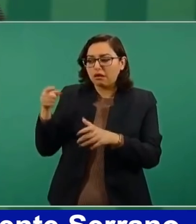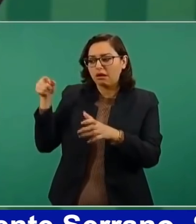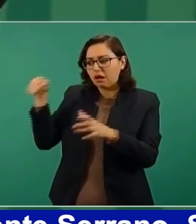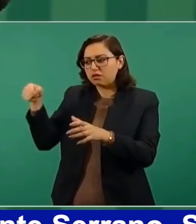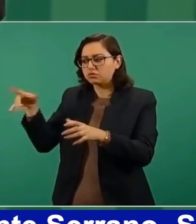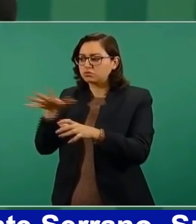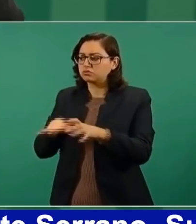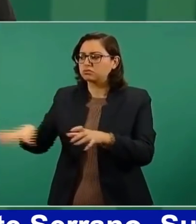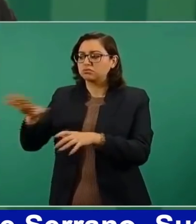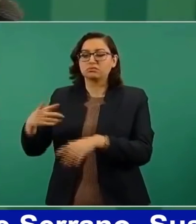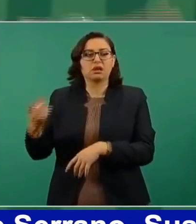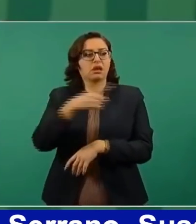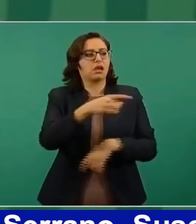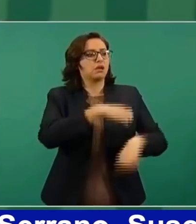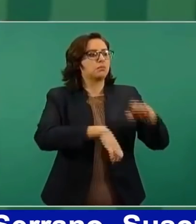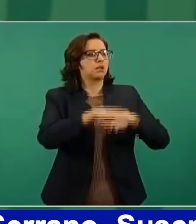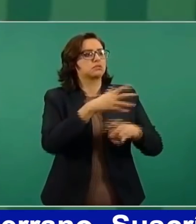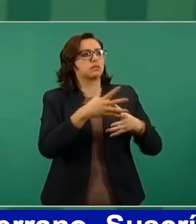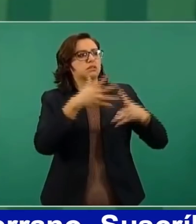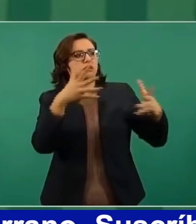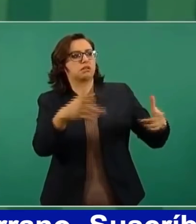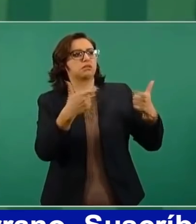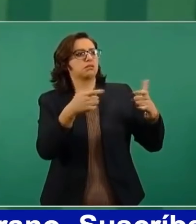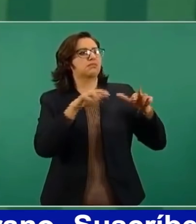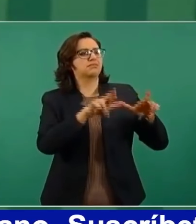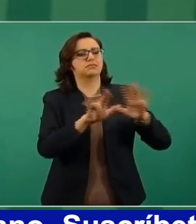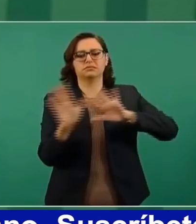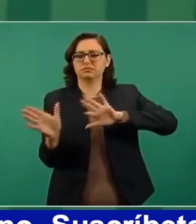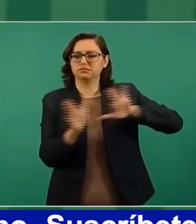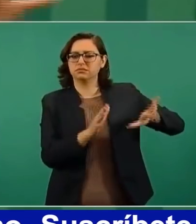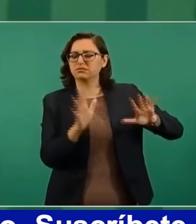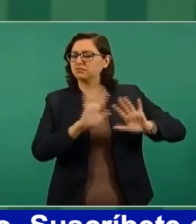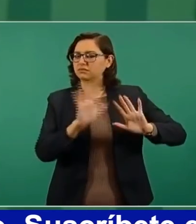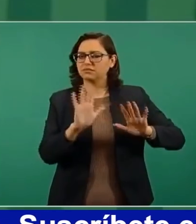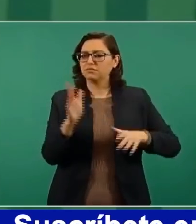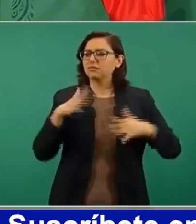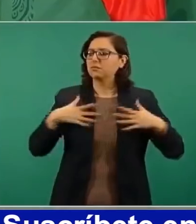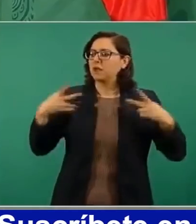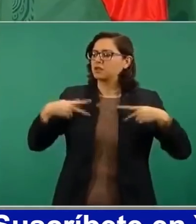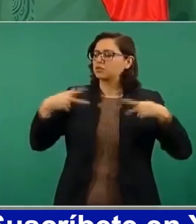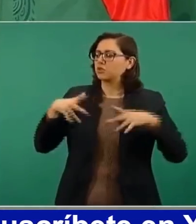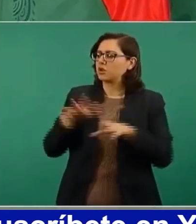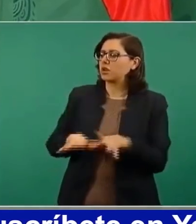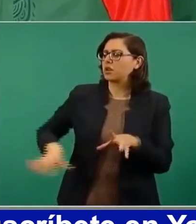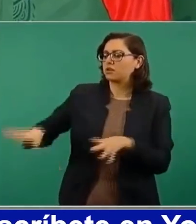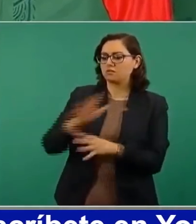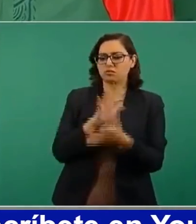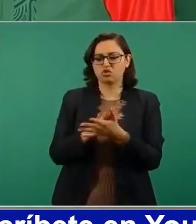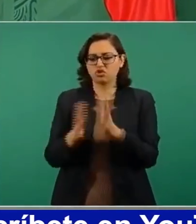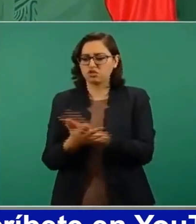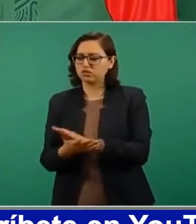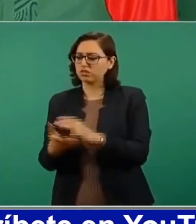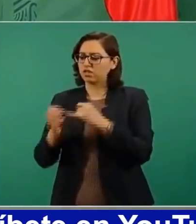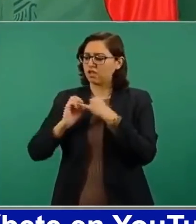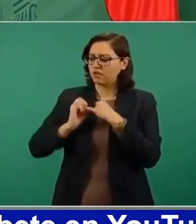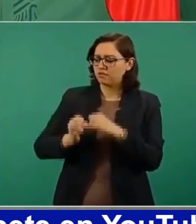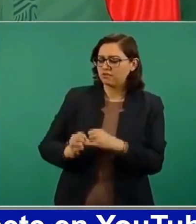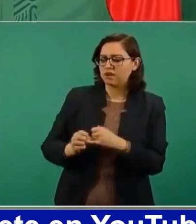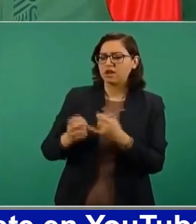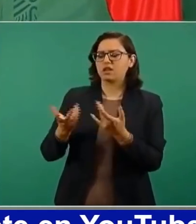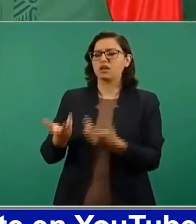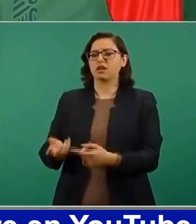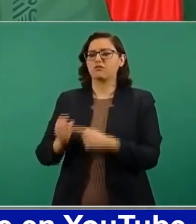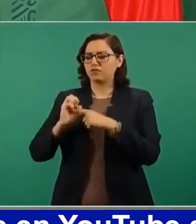no con la macroeconomía, sino lo que tiene que ver con el pueblo, la tortilla y el frijol y el